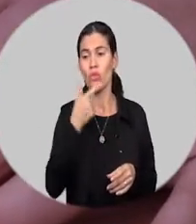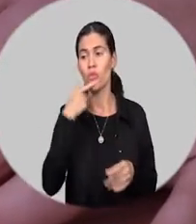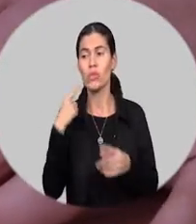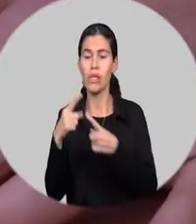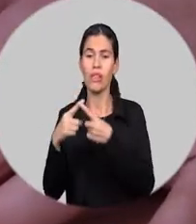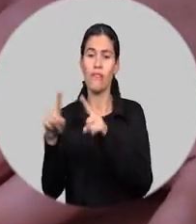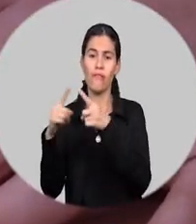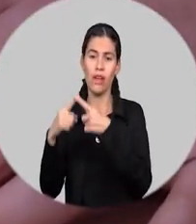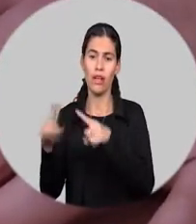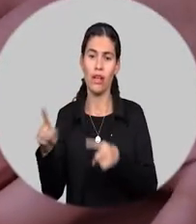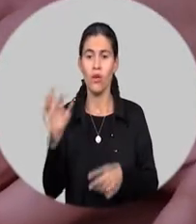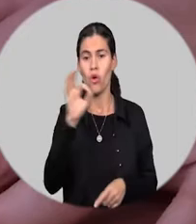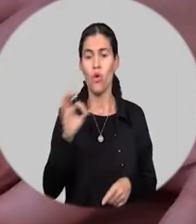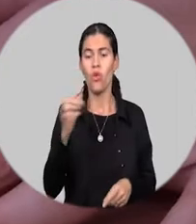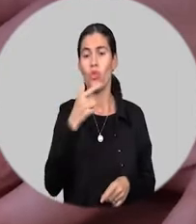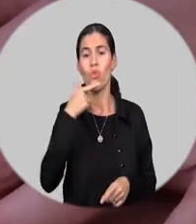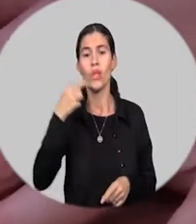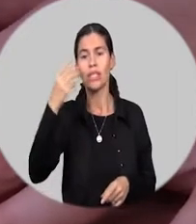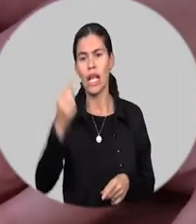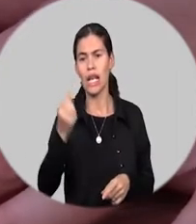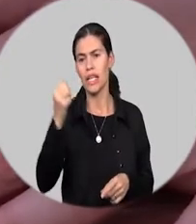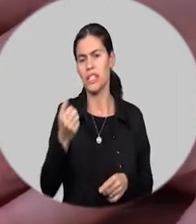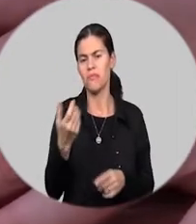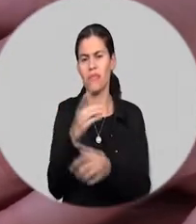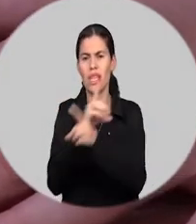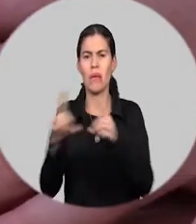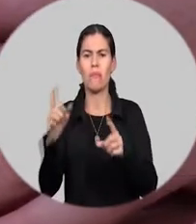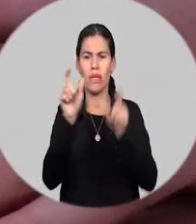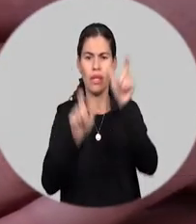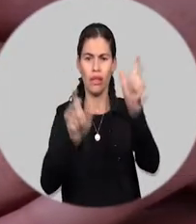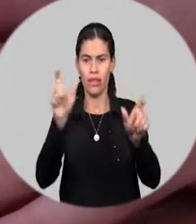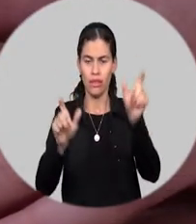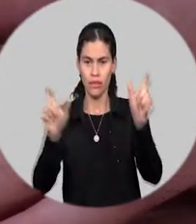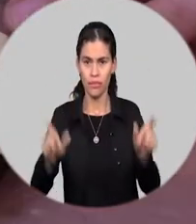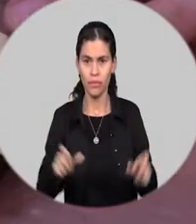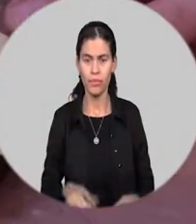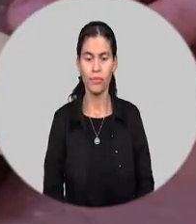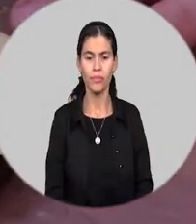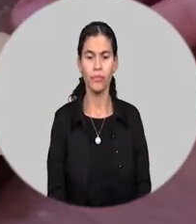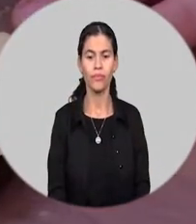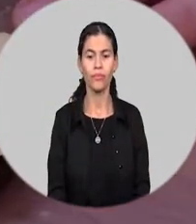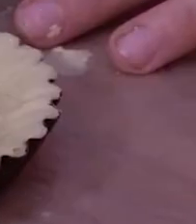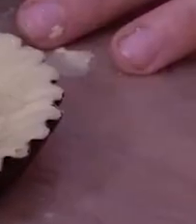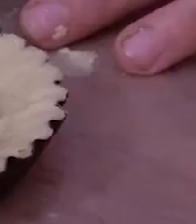de membrillo, dulce de leche, eso queda a preferencia de cada.